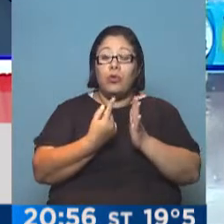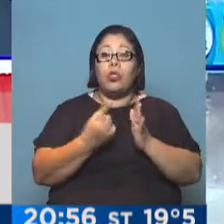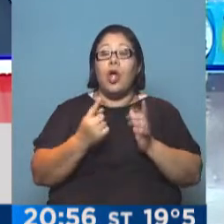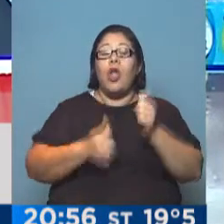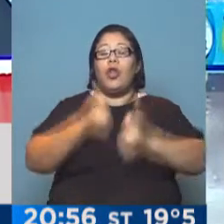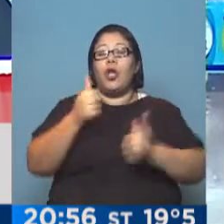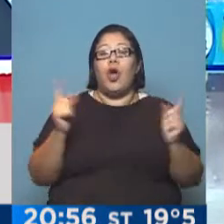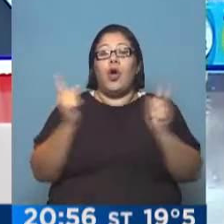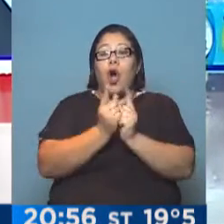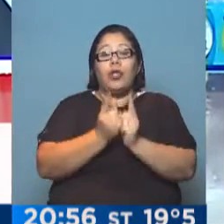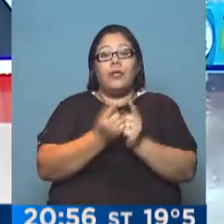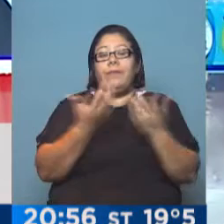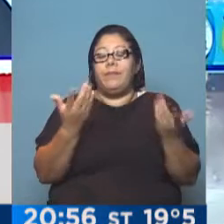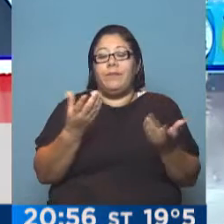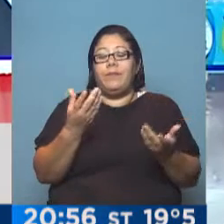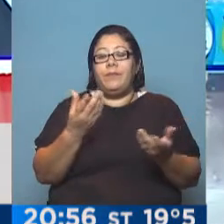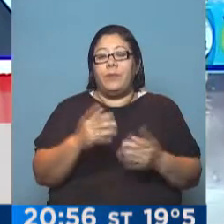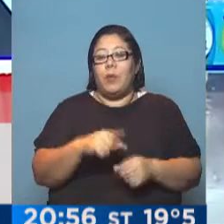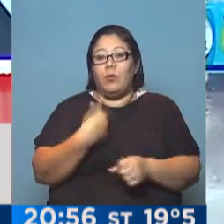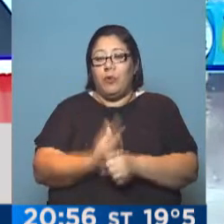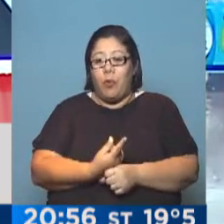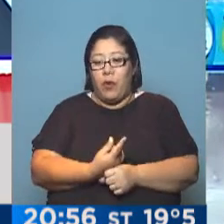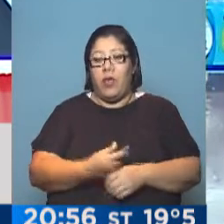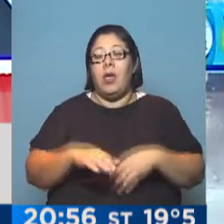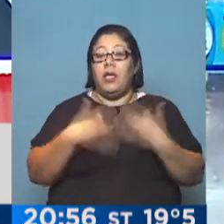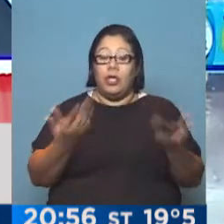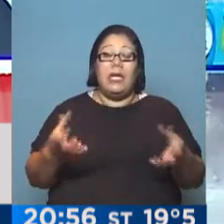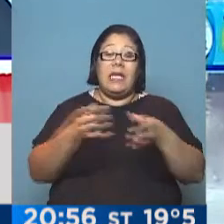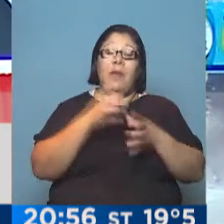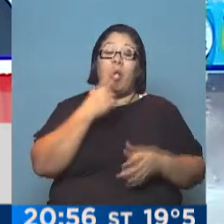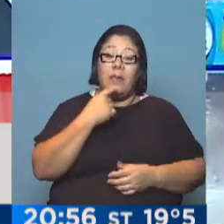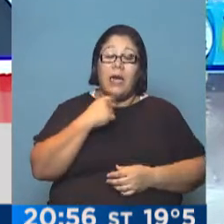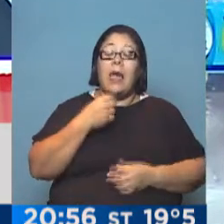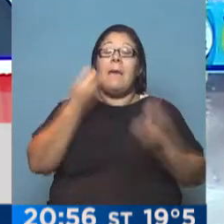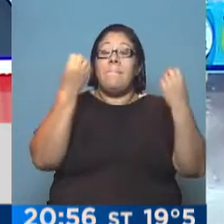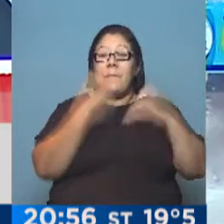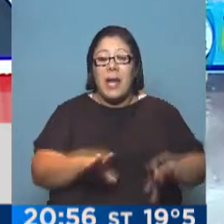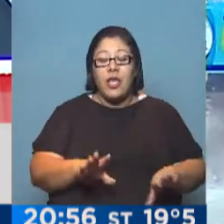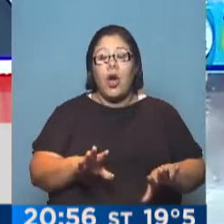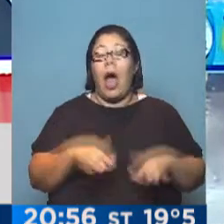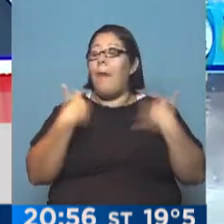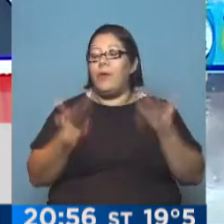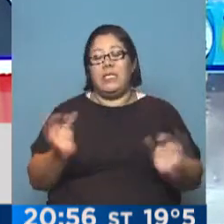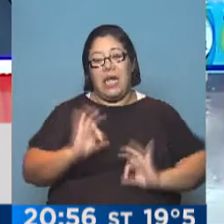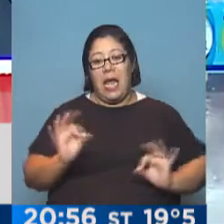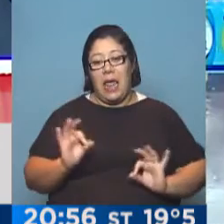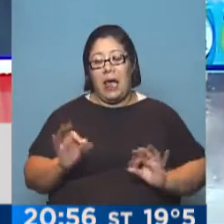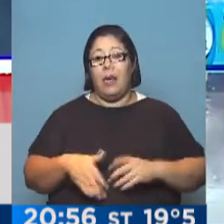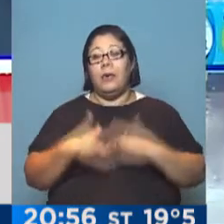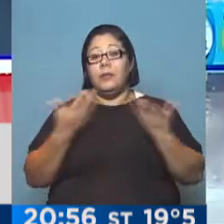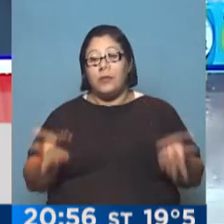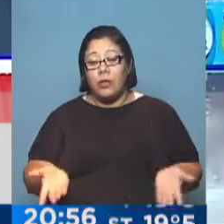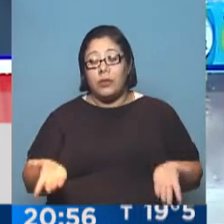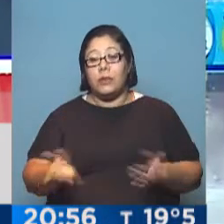corto, no te da muchas chances. Entonces ahí nosotros perdimos algunas oportunidades de